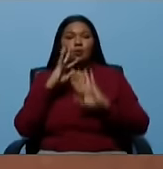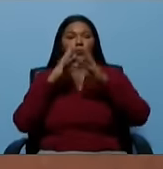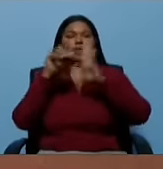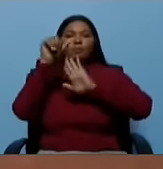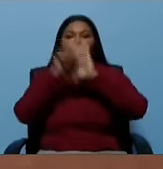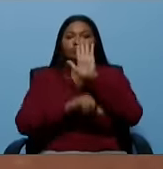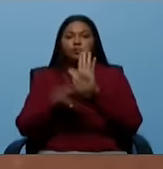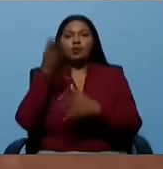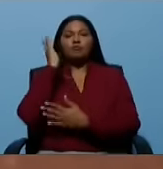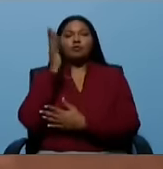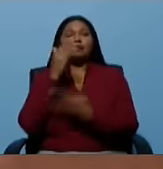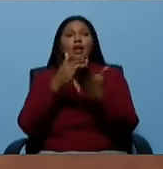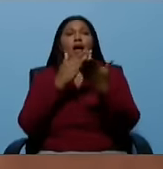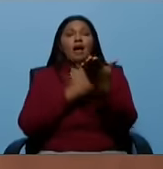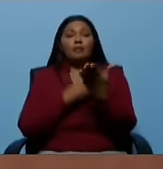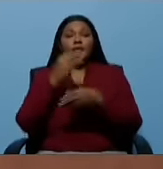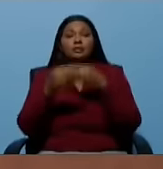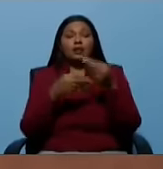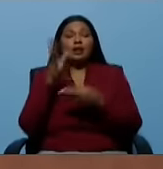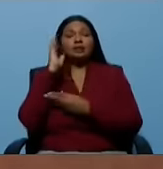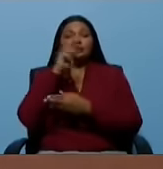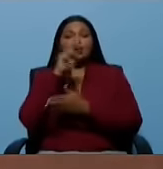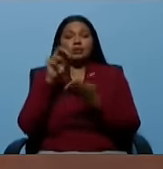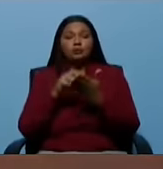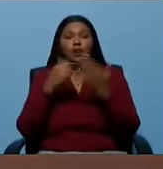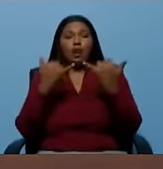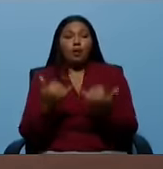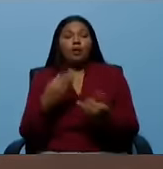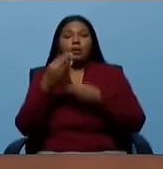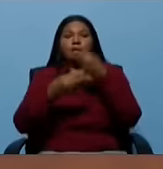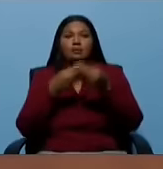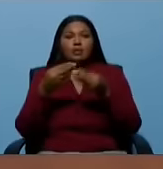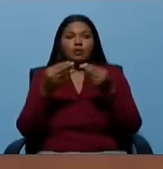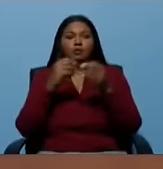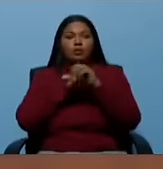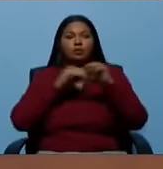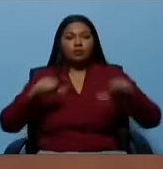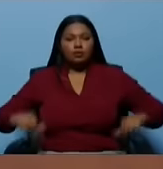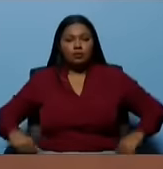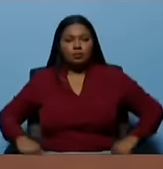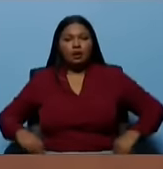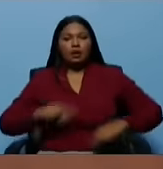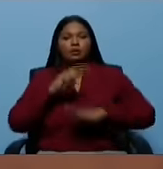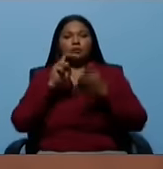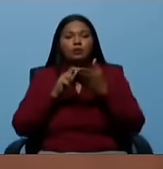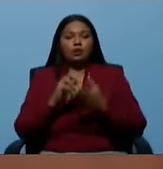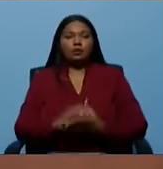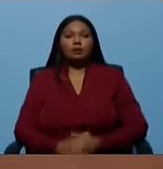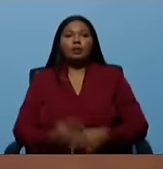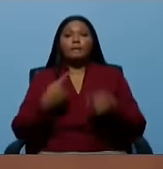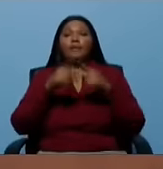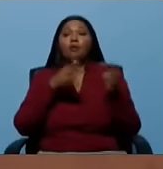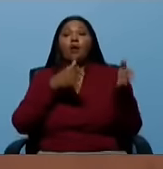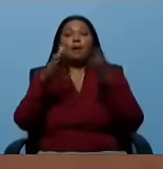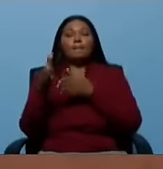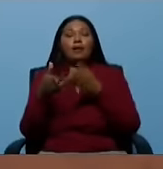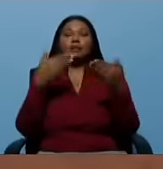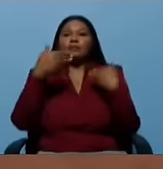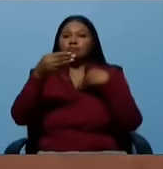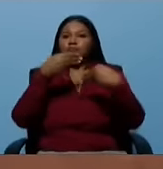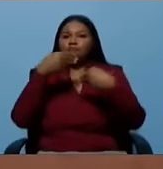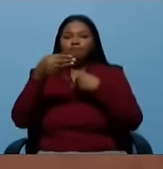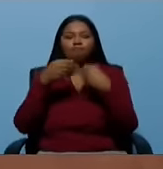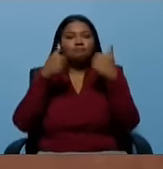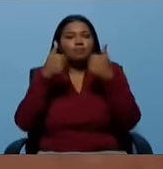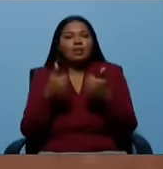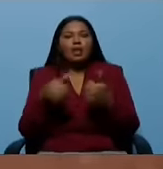ponencia ante la asamblea nacional ahora la haciendo ante nuestra Fuerza Armada nacional bolivariana Pero además que es muy didáctica muy